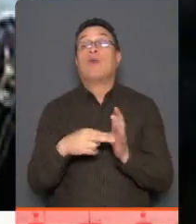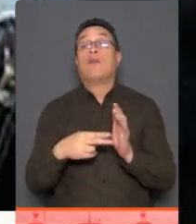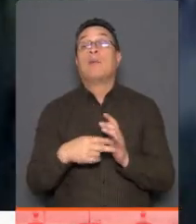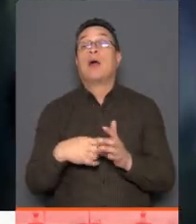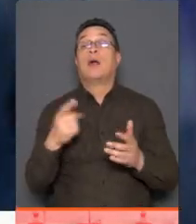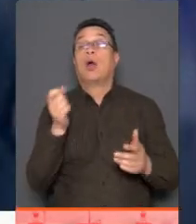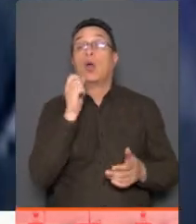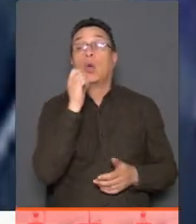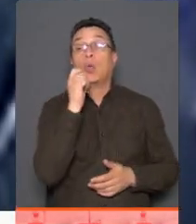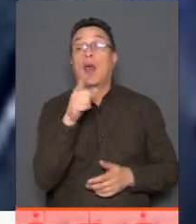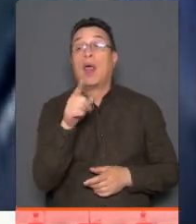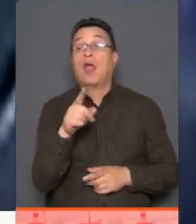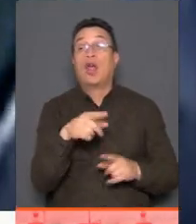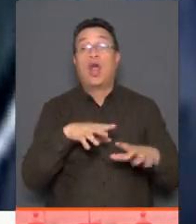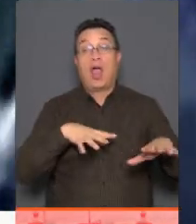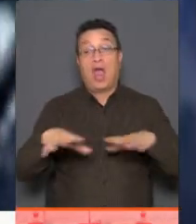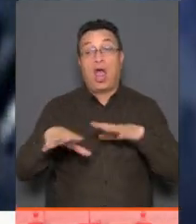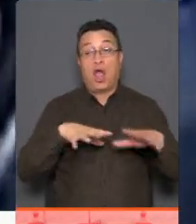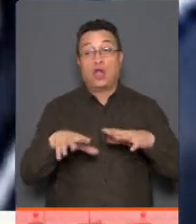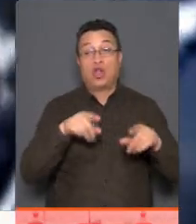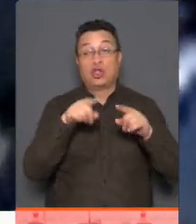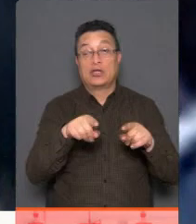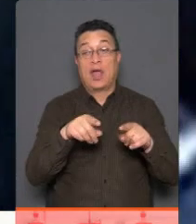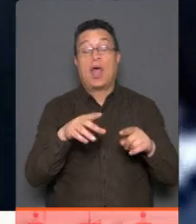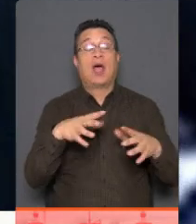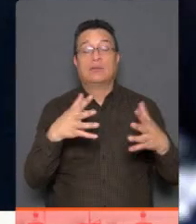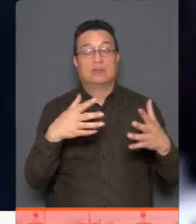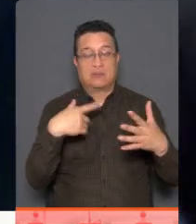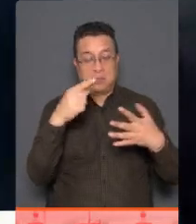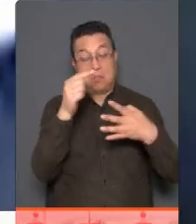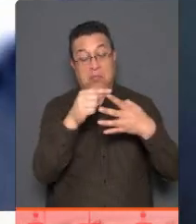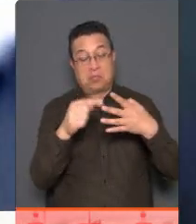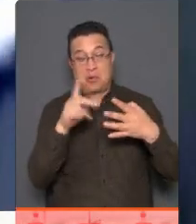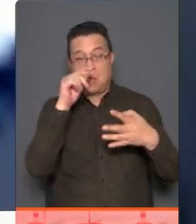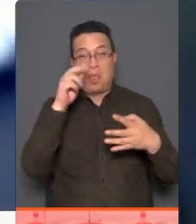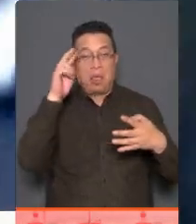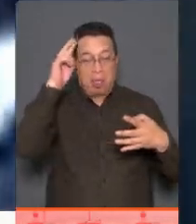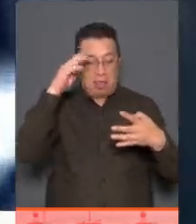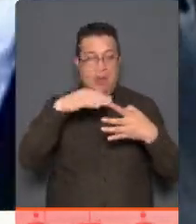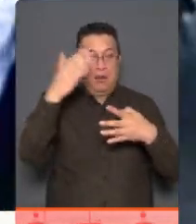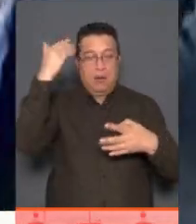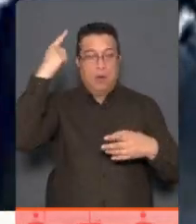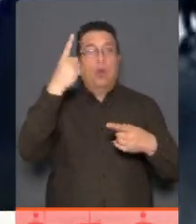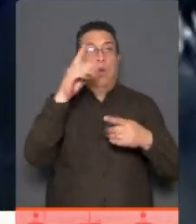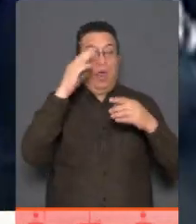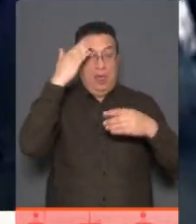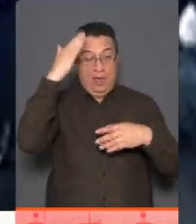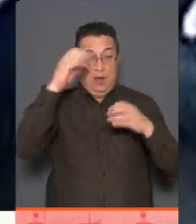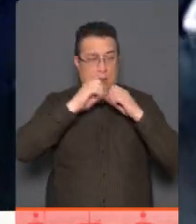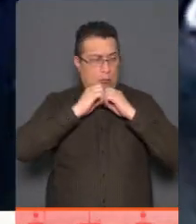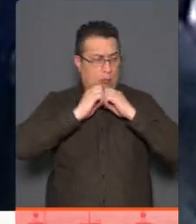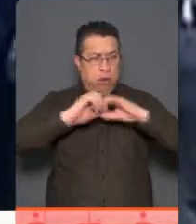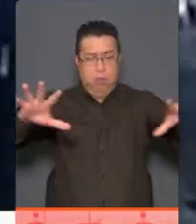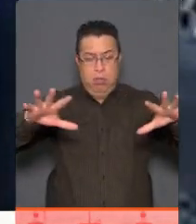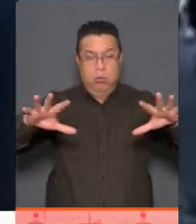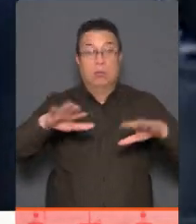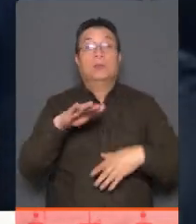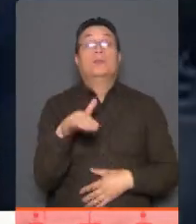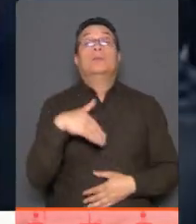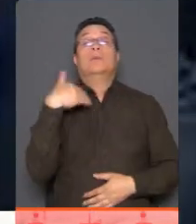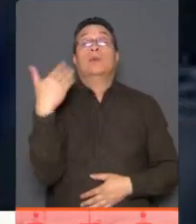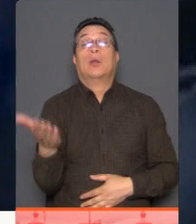que todas estas cosas son anécdotas, son como durante un día explotan las redes sociales y después,